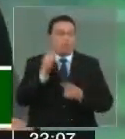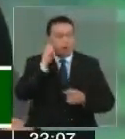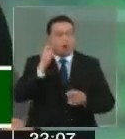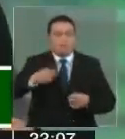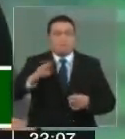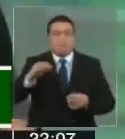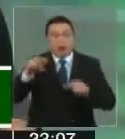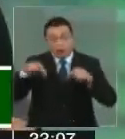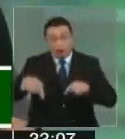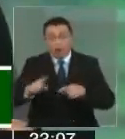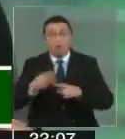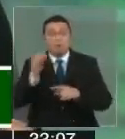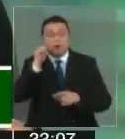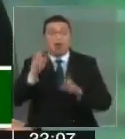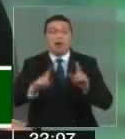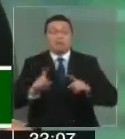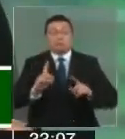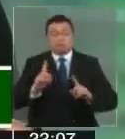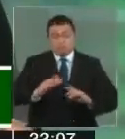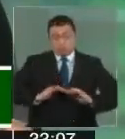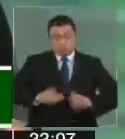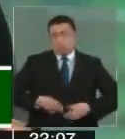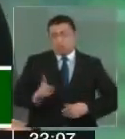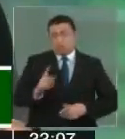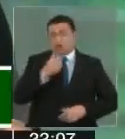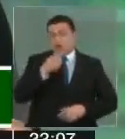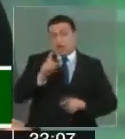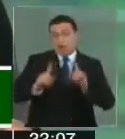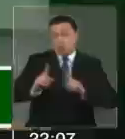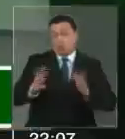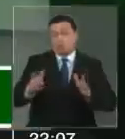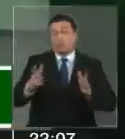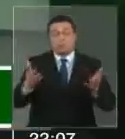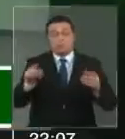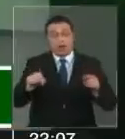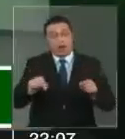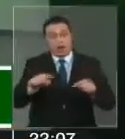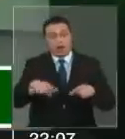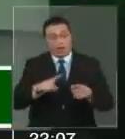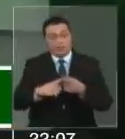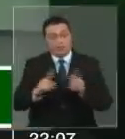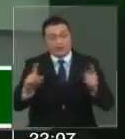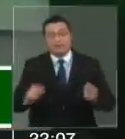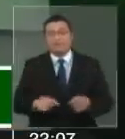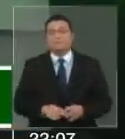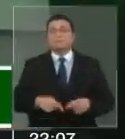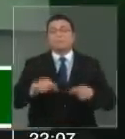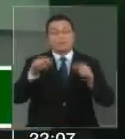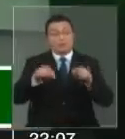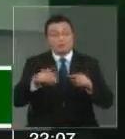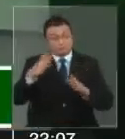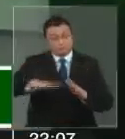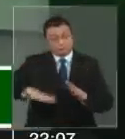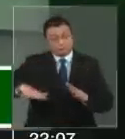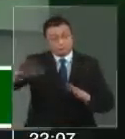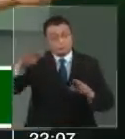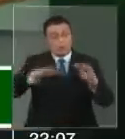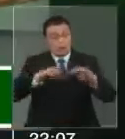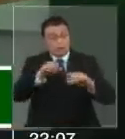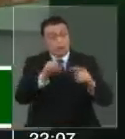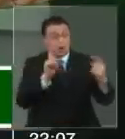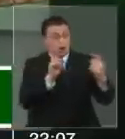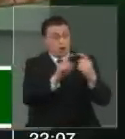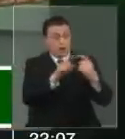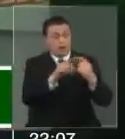me hacía ilusión, sí, ser mamá. Uh-huh. Era como algo bonito para mí. ¿De pequeña tuviste algún contacto con personas